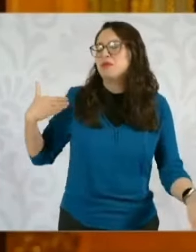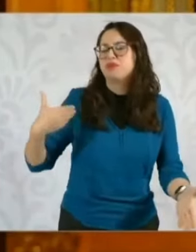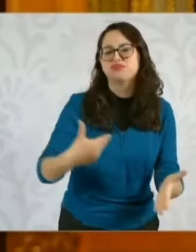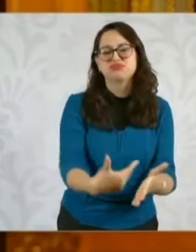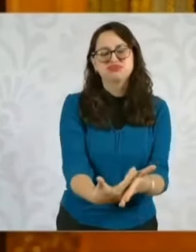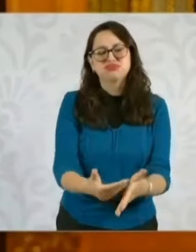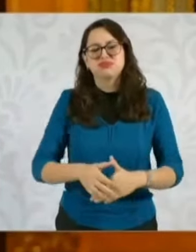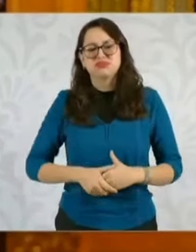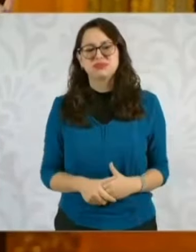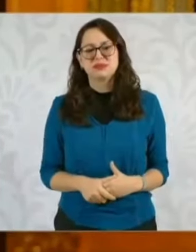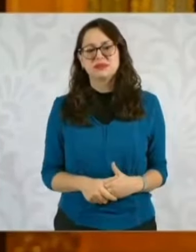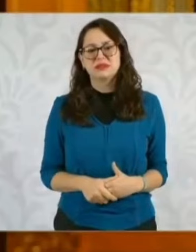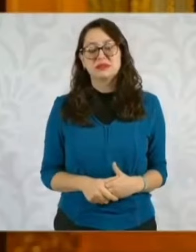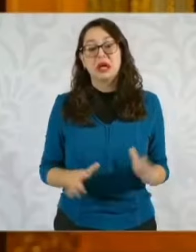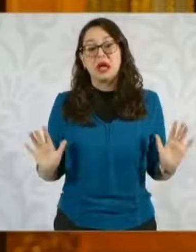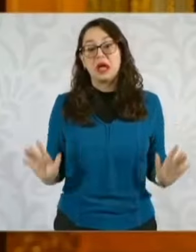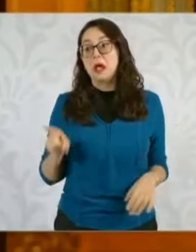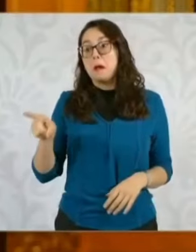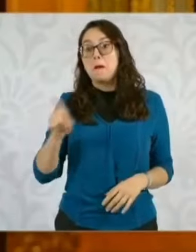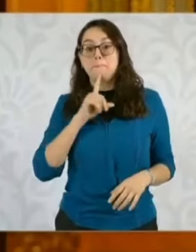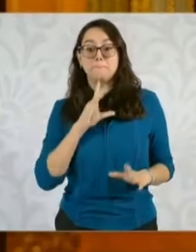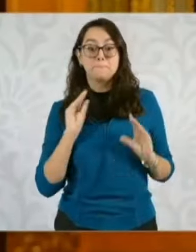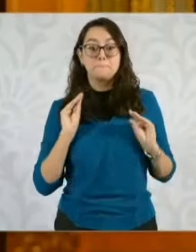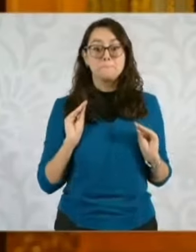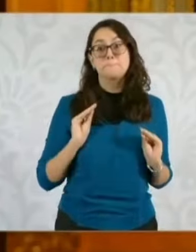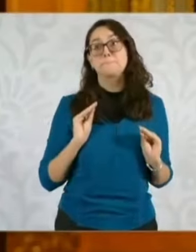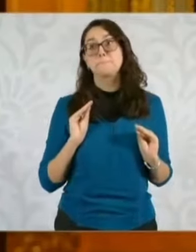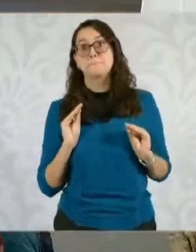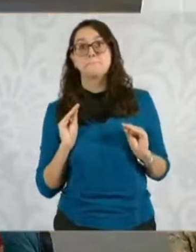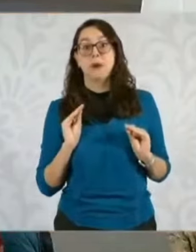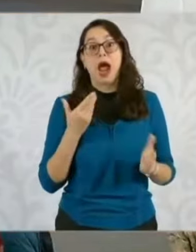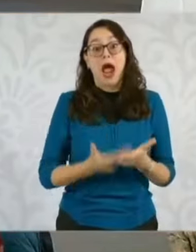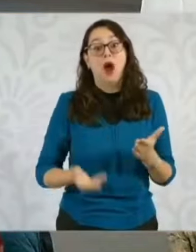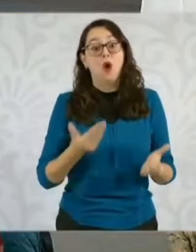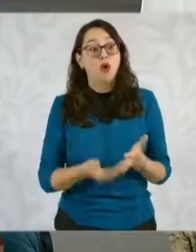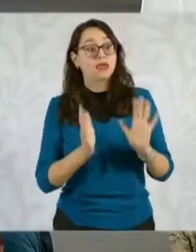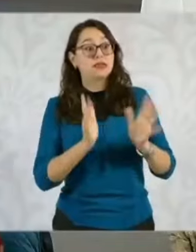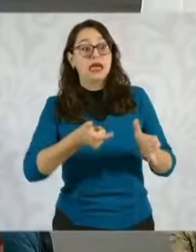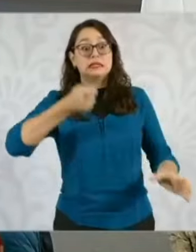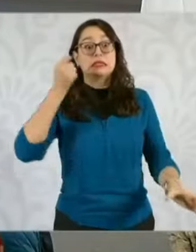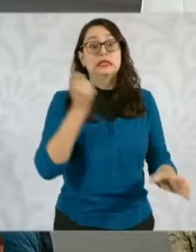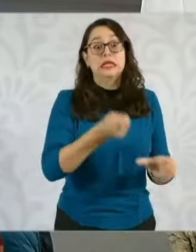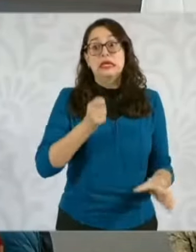Hasta ahora que hay sentencia, entonces hay una declaración.